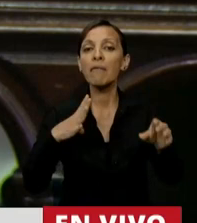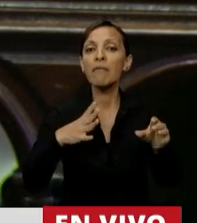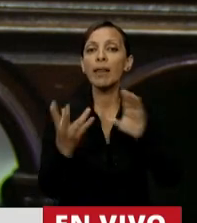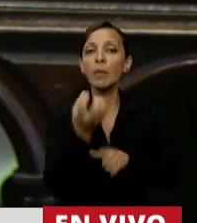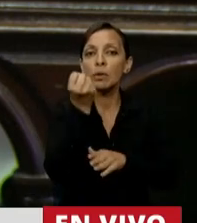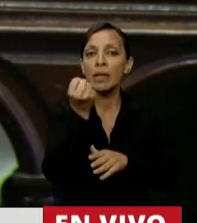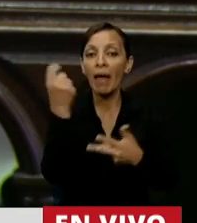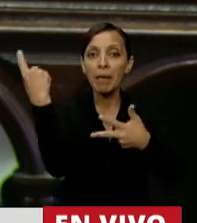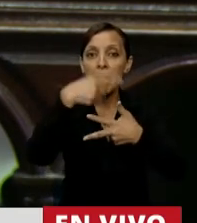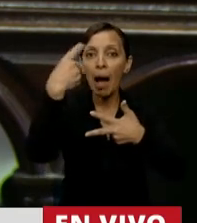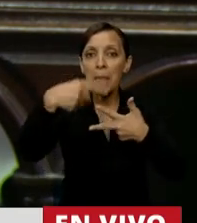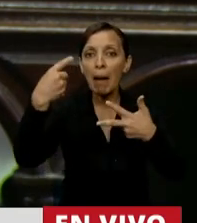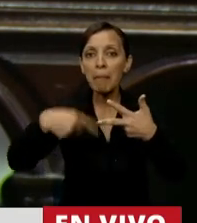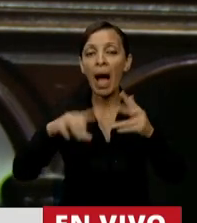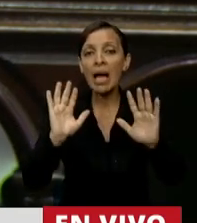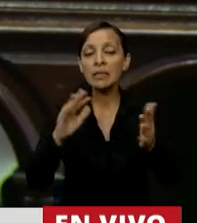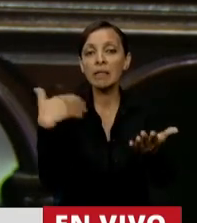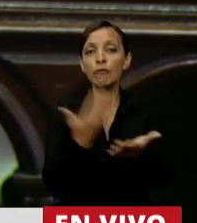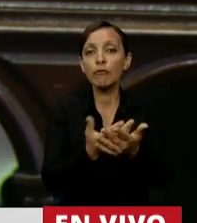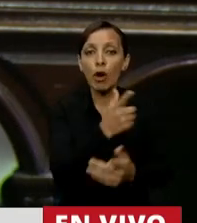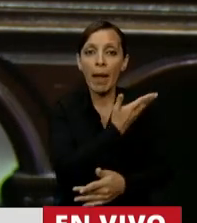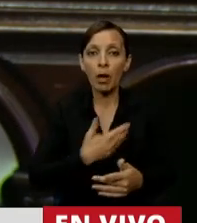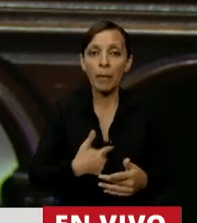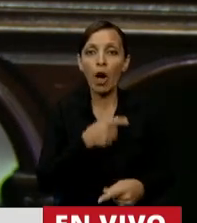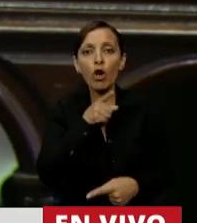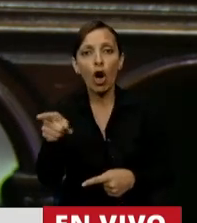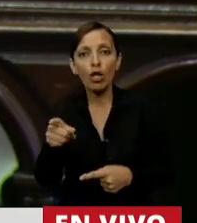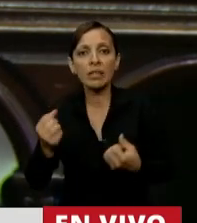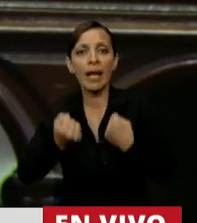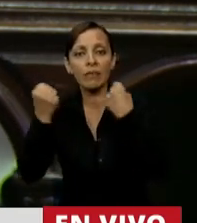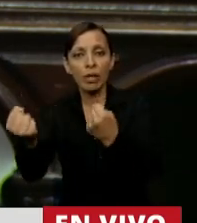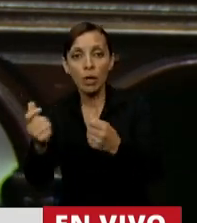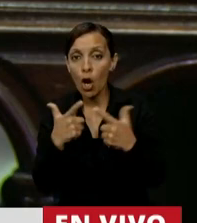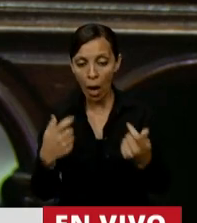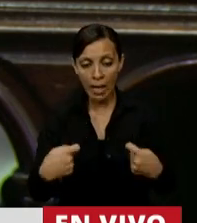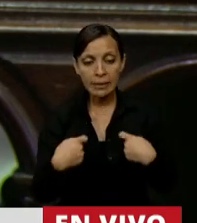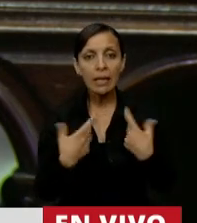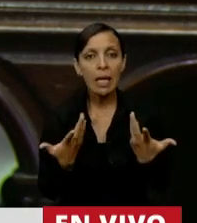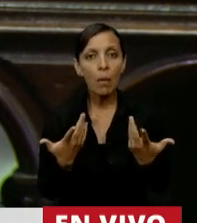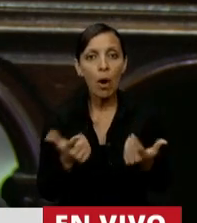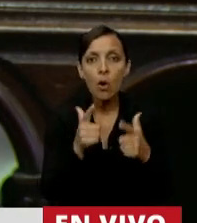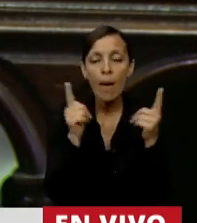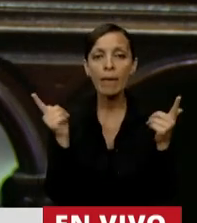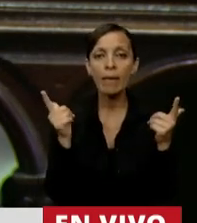modelo que nos propone la antimeritocracia. Porque no hay incentivo mayor